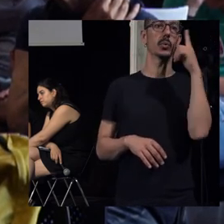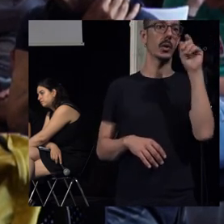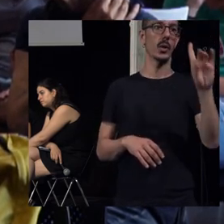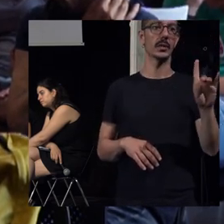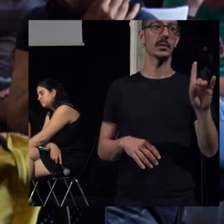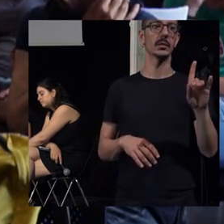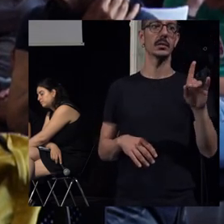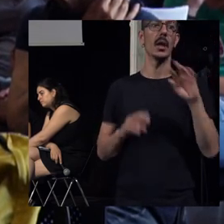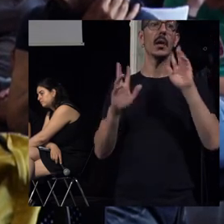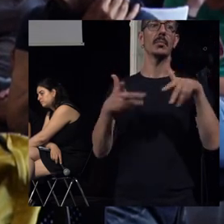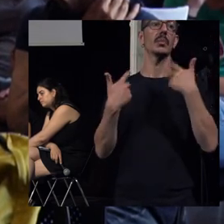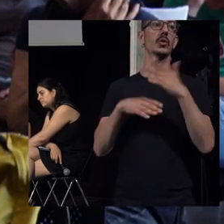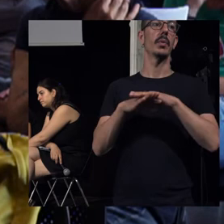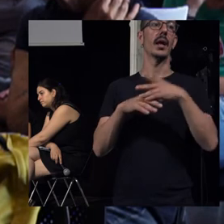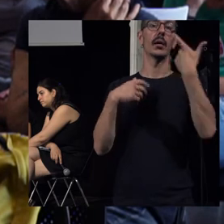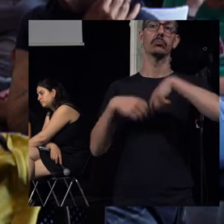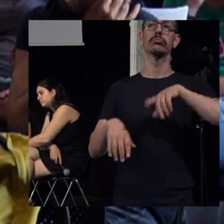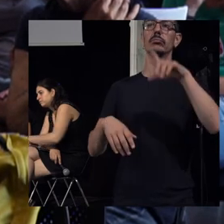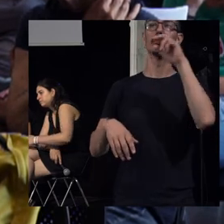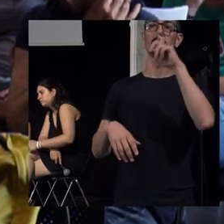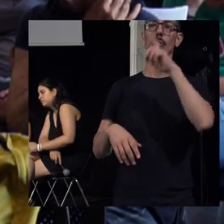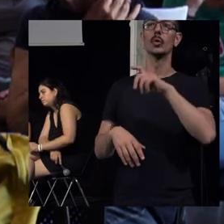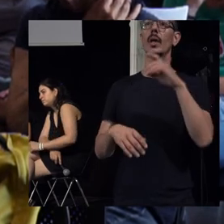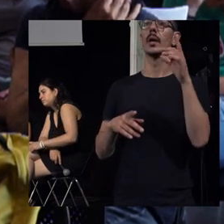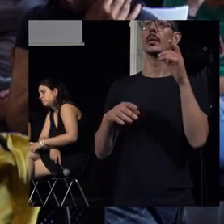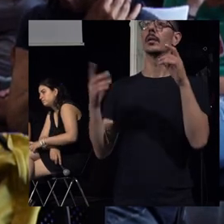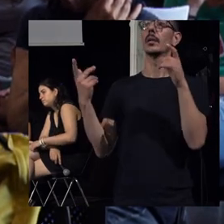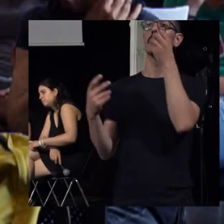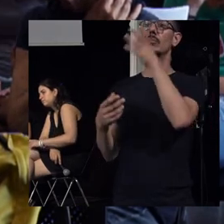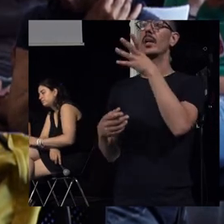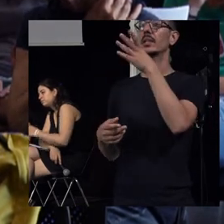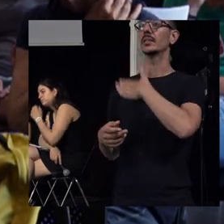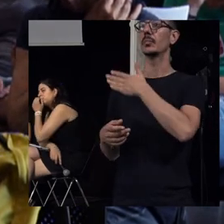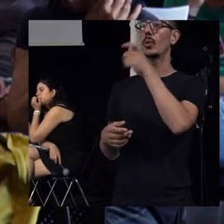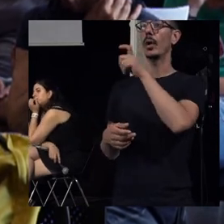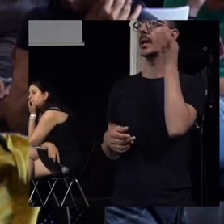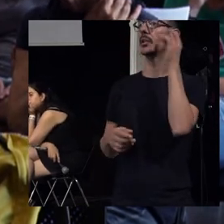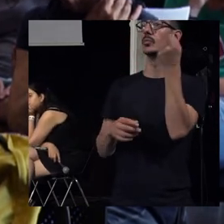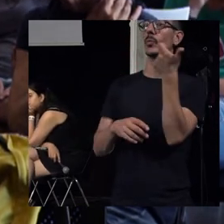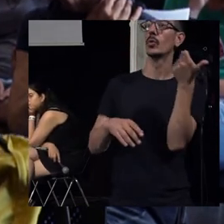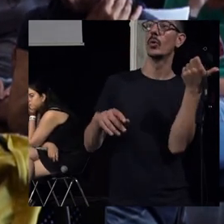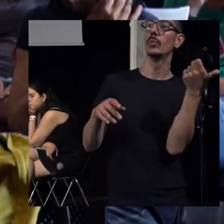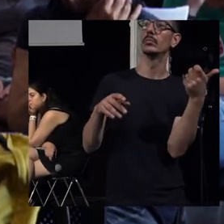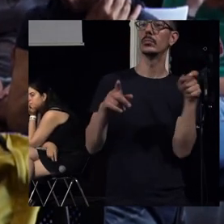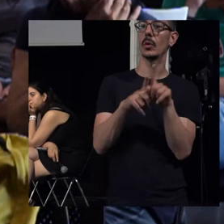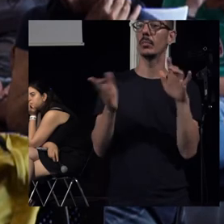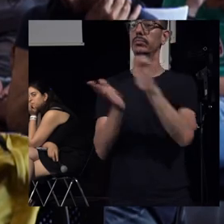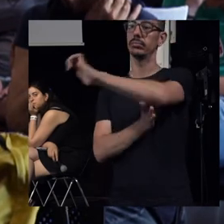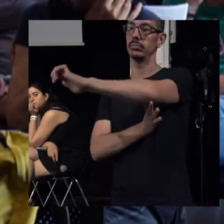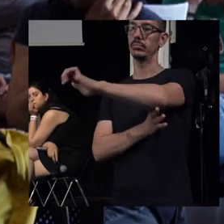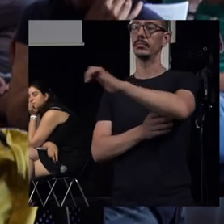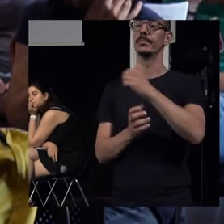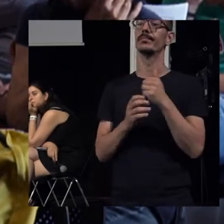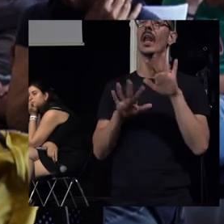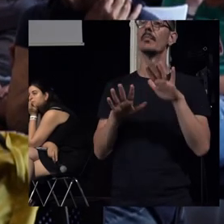los mandatos de las buenas mujeres, me parece que es una idea muy interesante y quizás habría que concretarlo, ¿no?